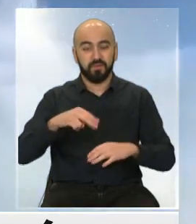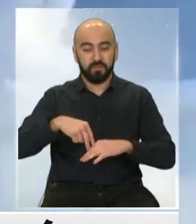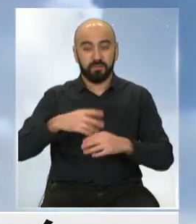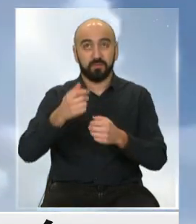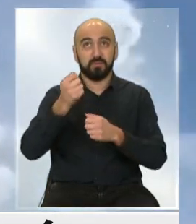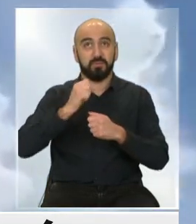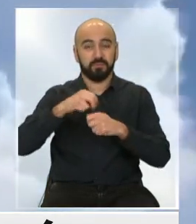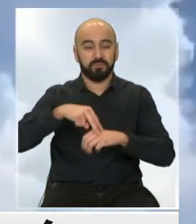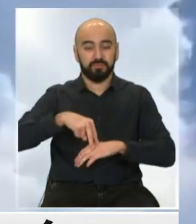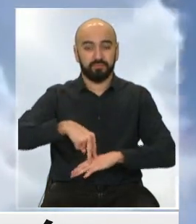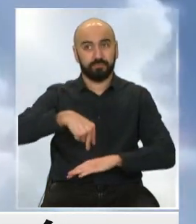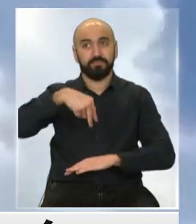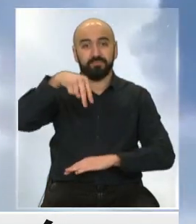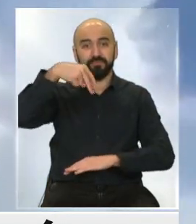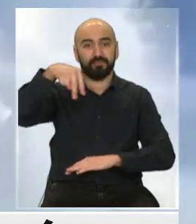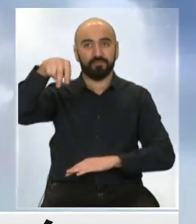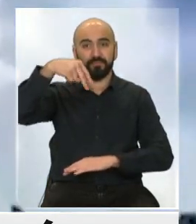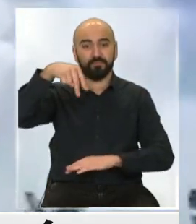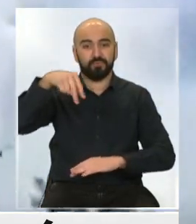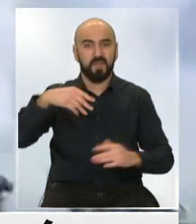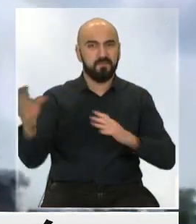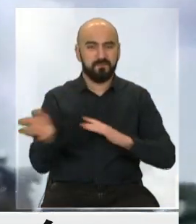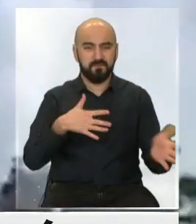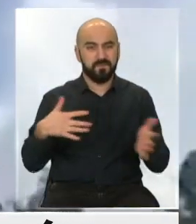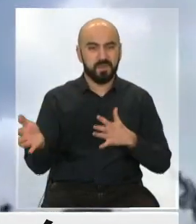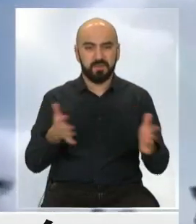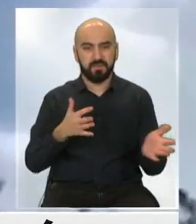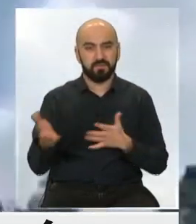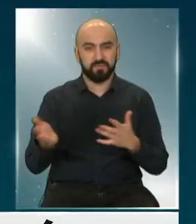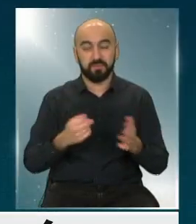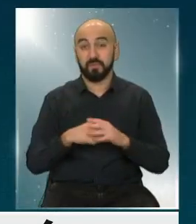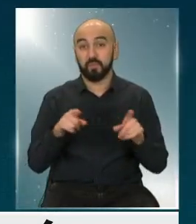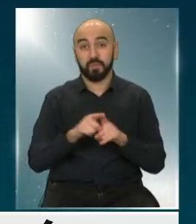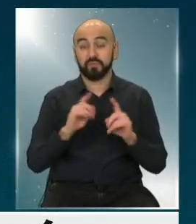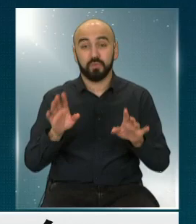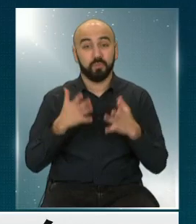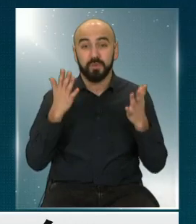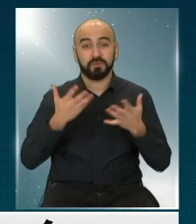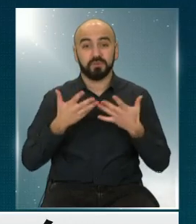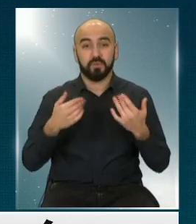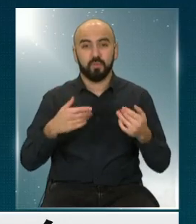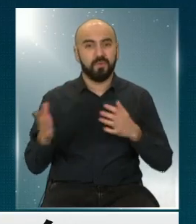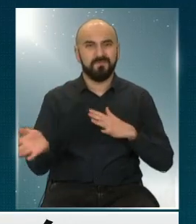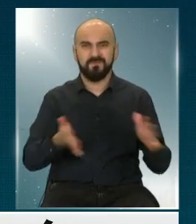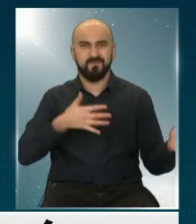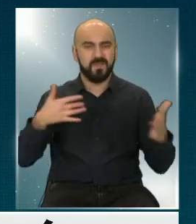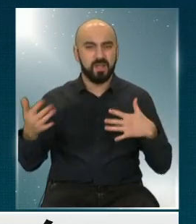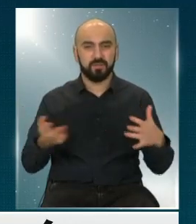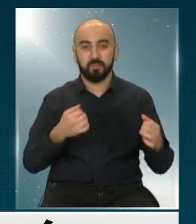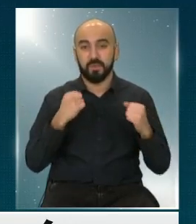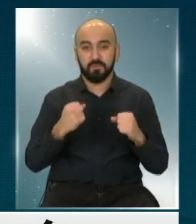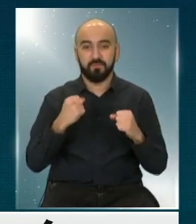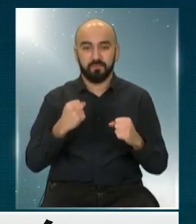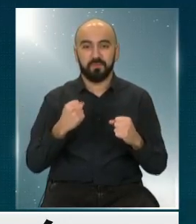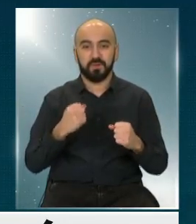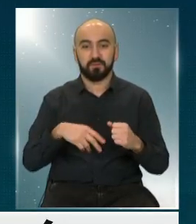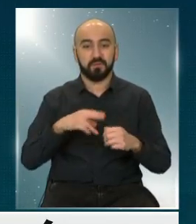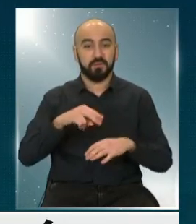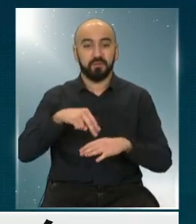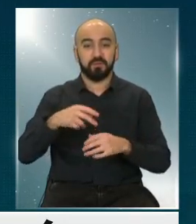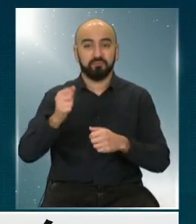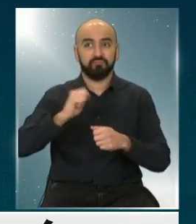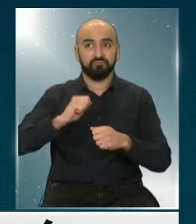estos coloridos cometas. El hecho ocurrió cuando, en forma sorpresiva, se levantó un viento más fuerte de lo habitual